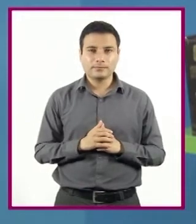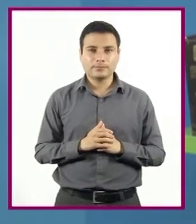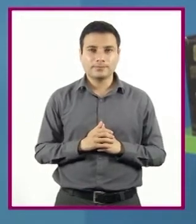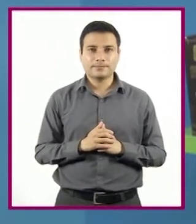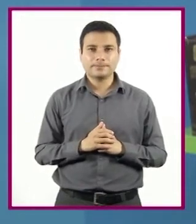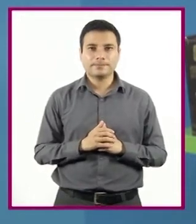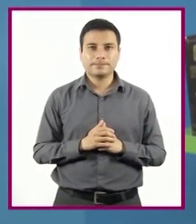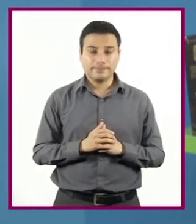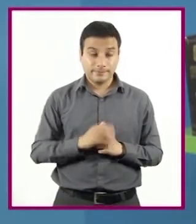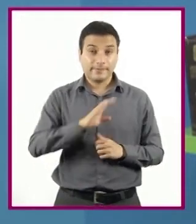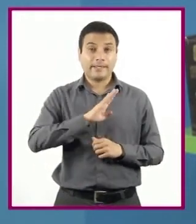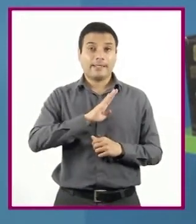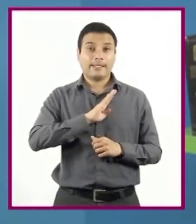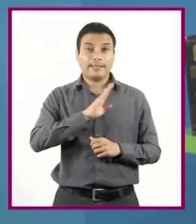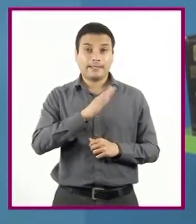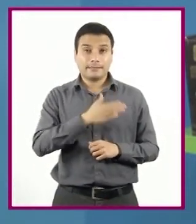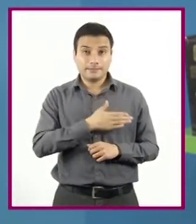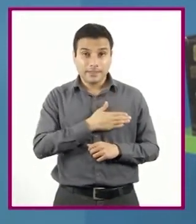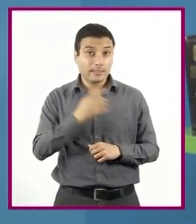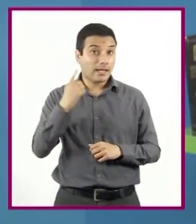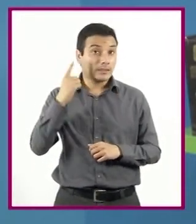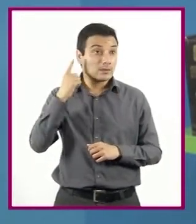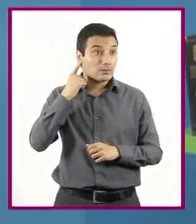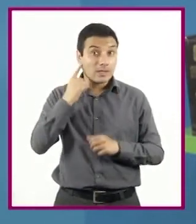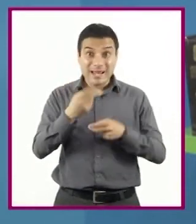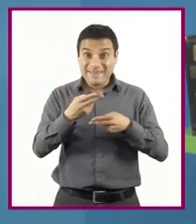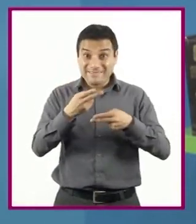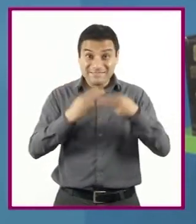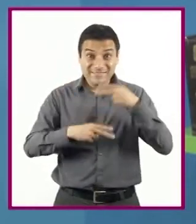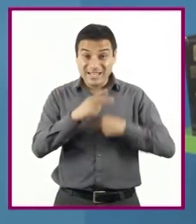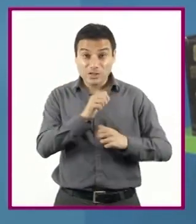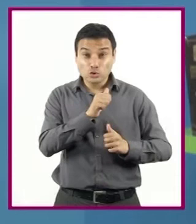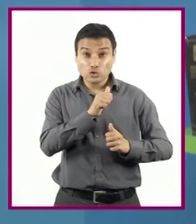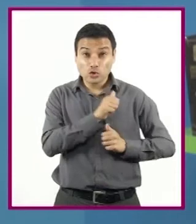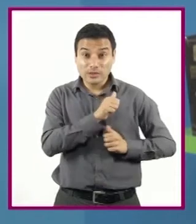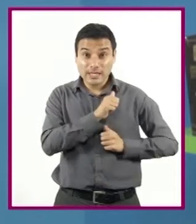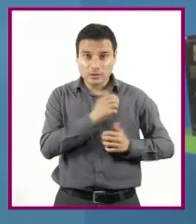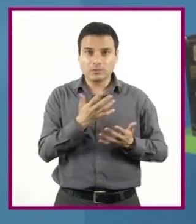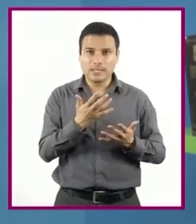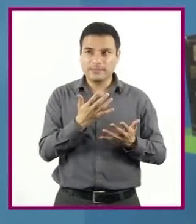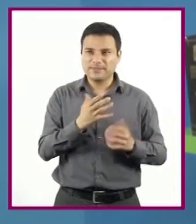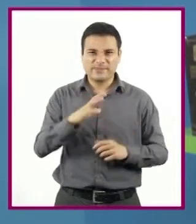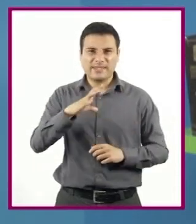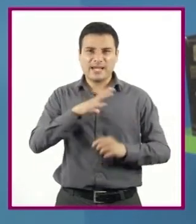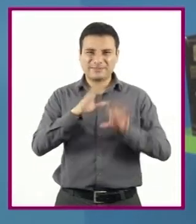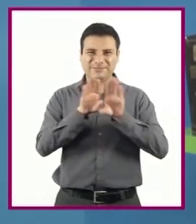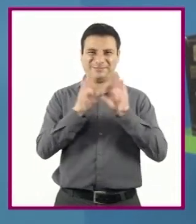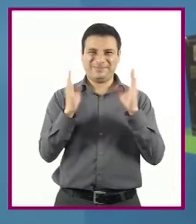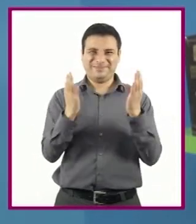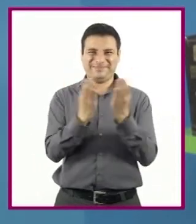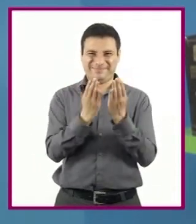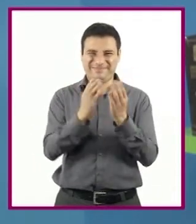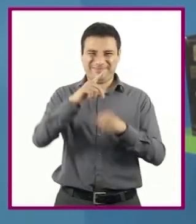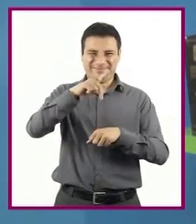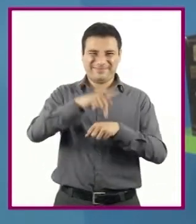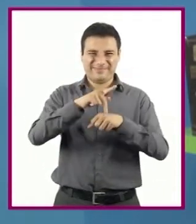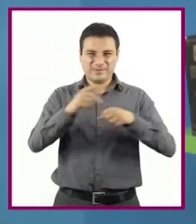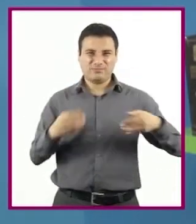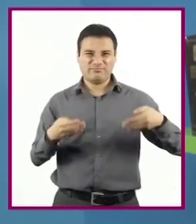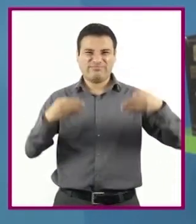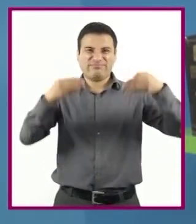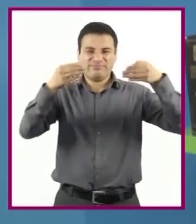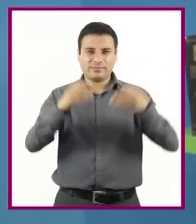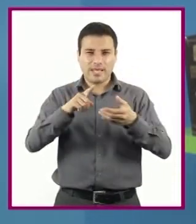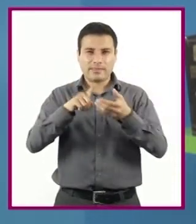aproximación, los españoles y el intendente Juan Antonio Riaño se refugiaron en la Alhóndiga de Granaditas, una construcción destinada